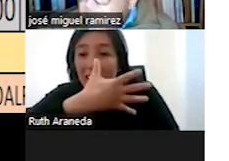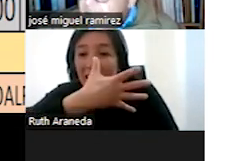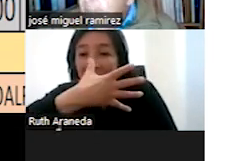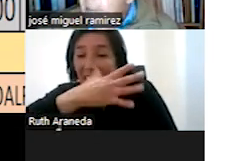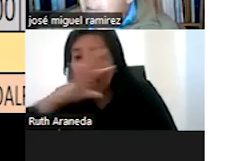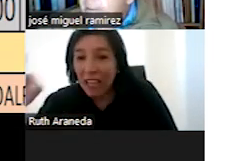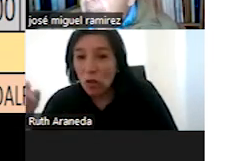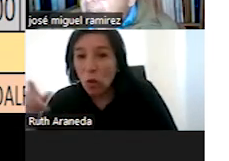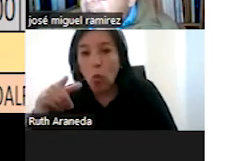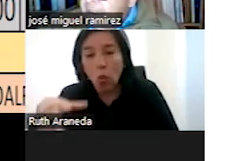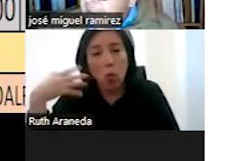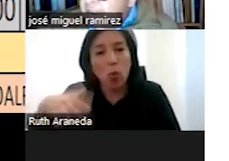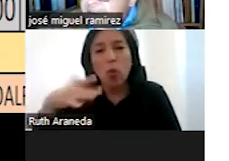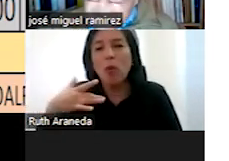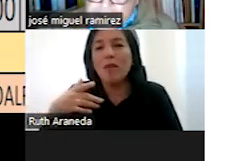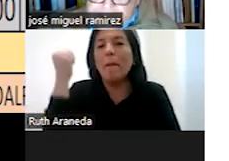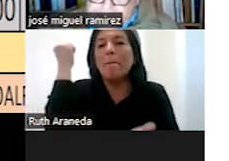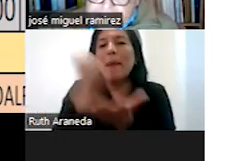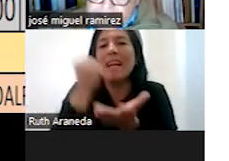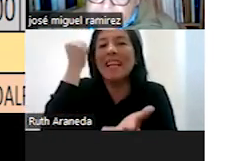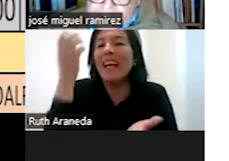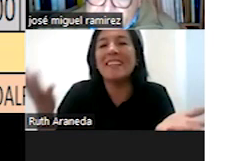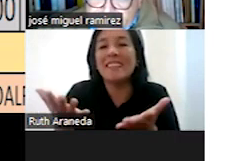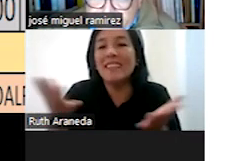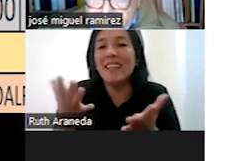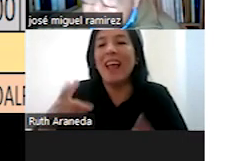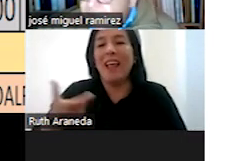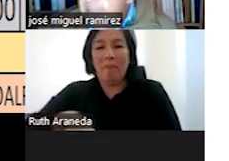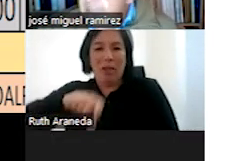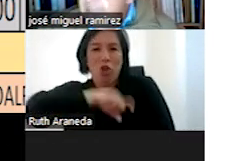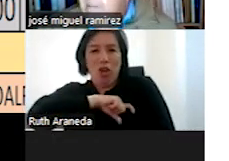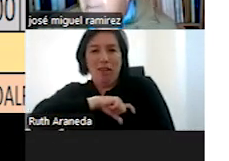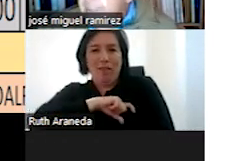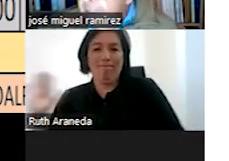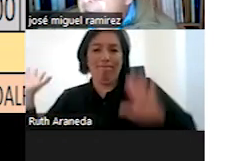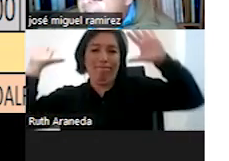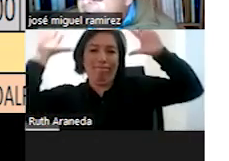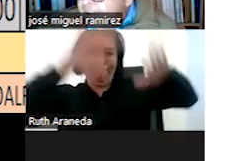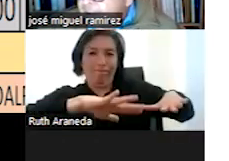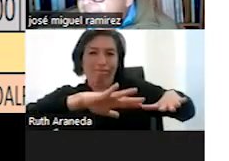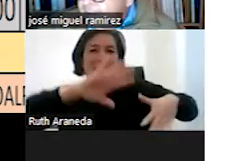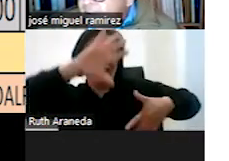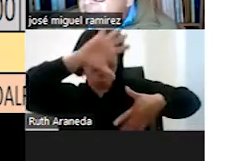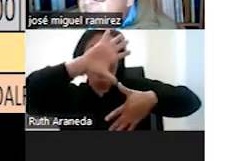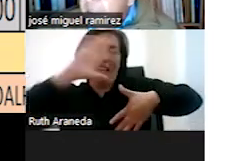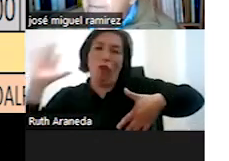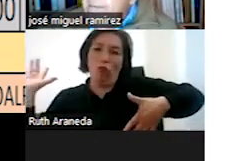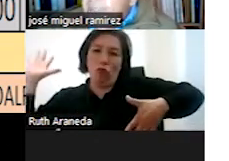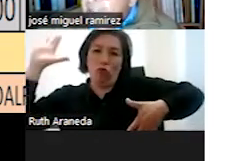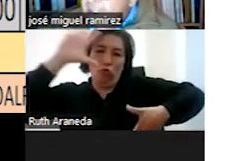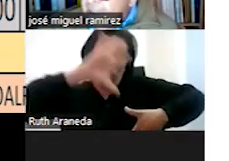hito porque marca la presencia de los españoles, ¿cierto? Rápidamente llegan los españoles ahí, poco